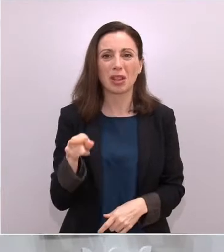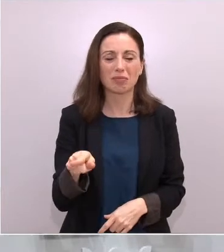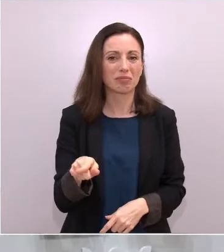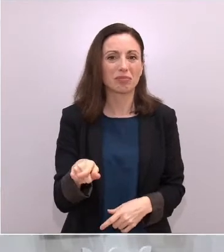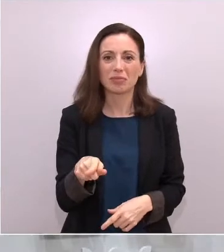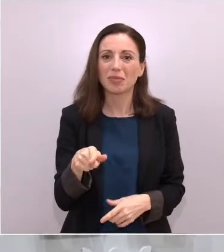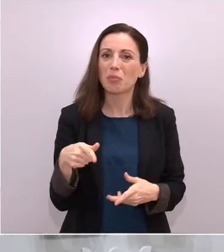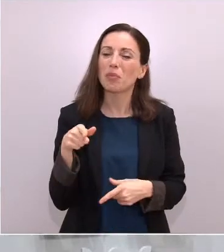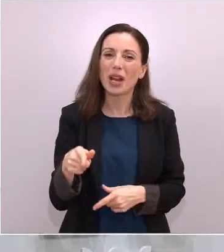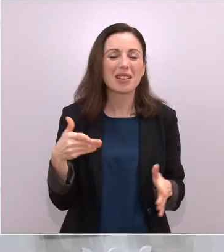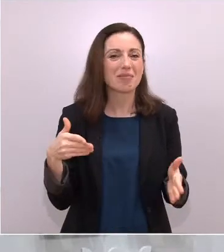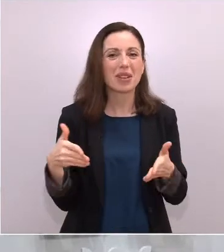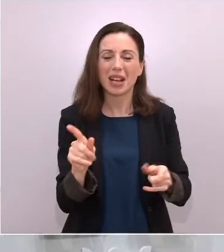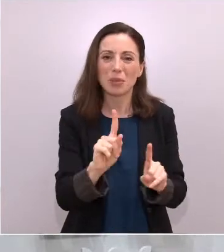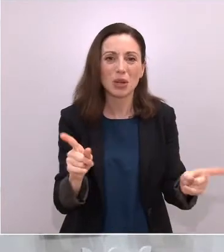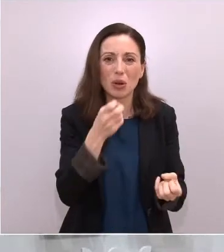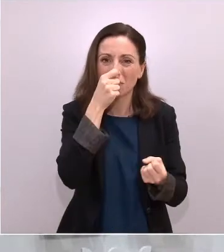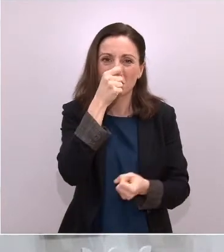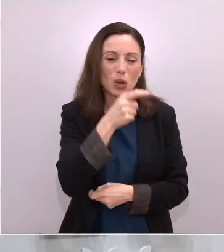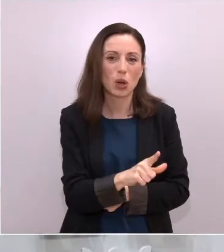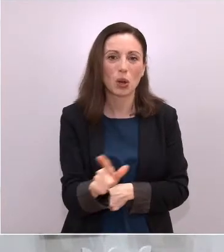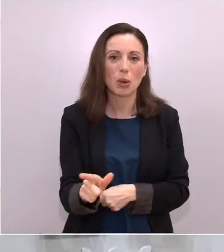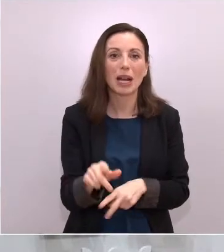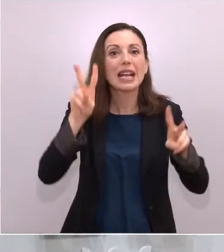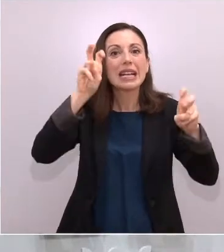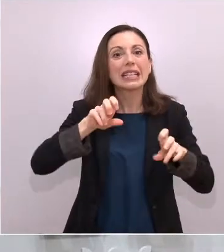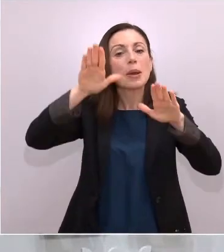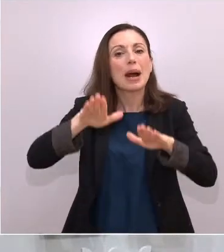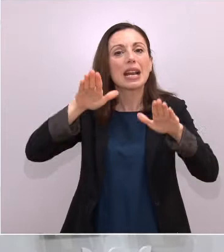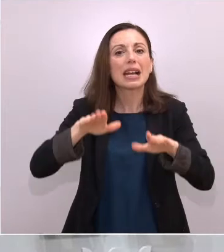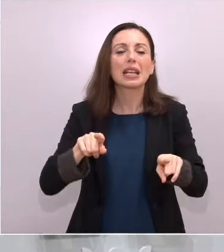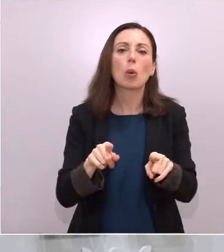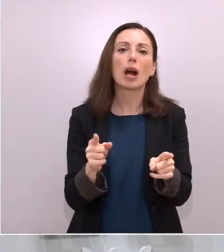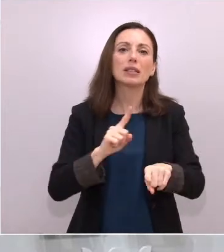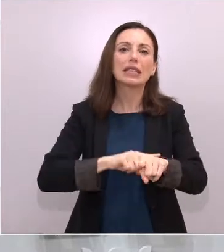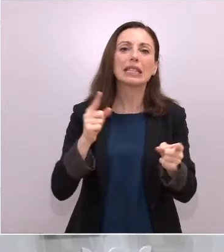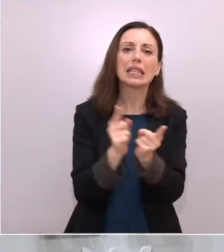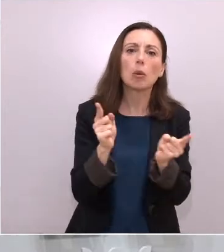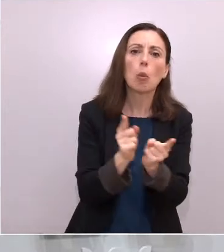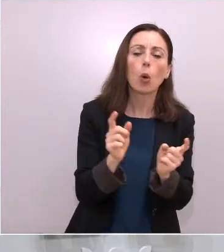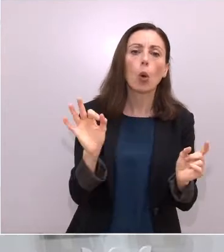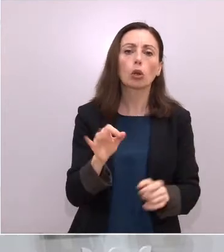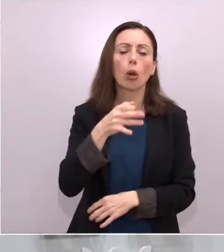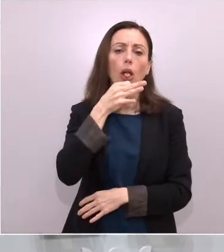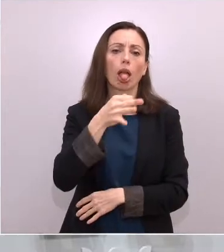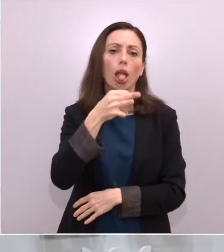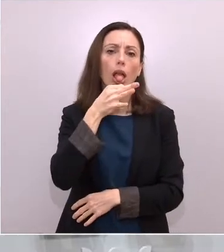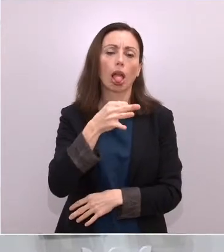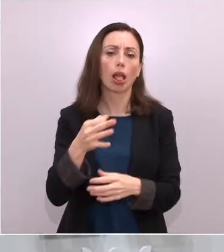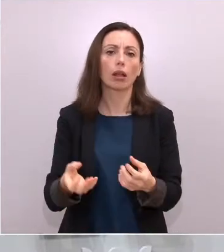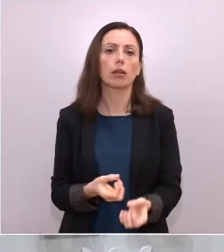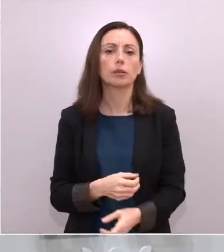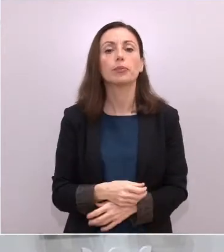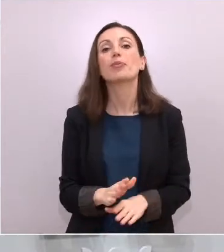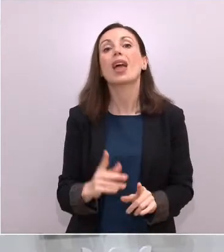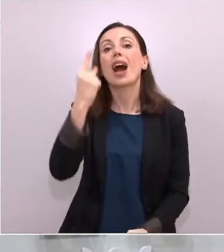no es el camino. La lealtad no puede durar media hora o ser una palabra en una carta. Y a algunos parece